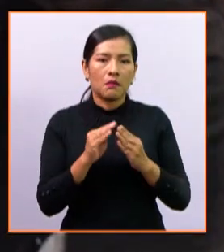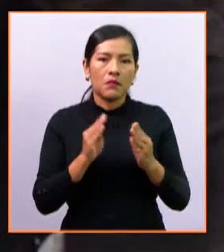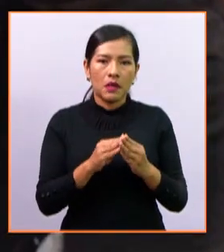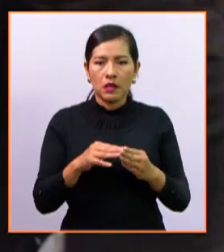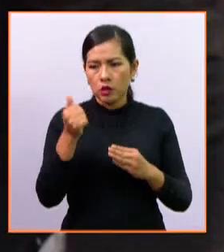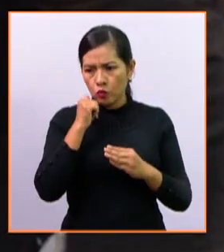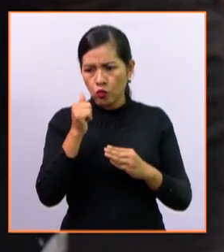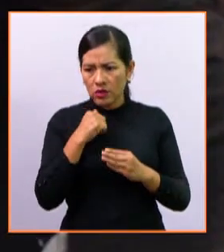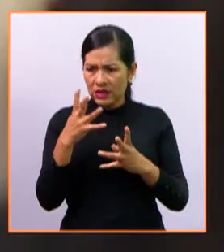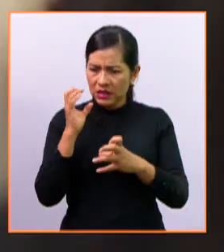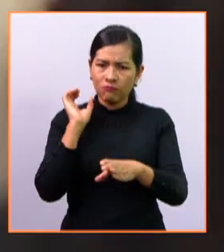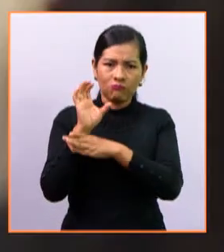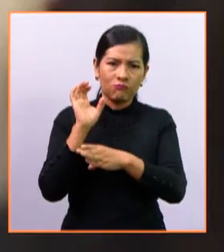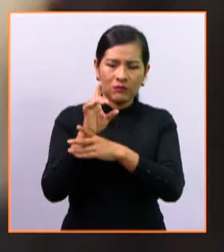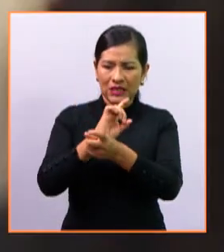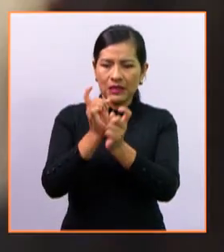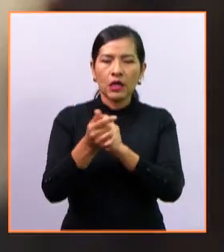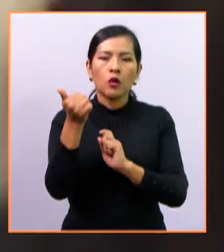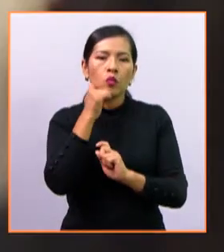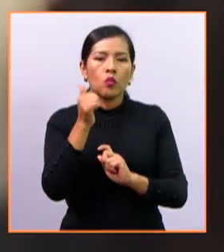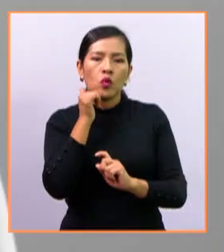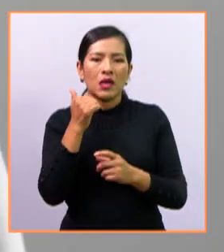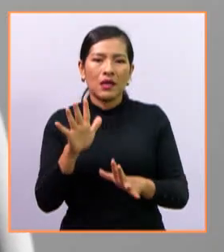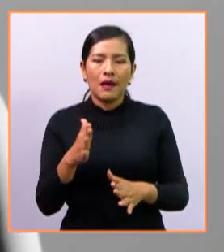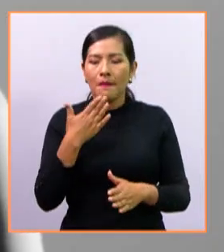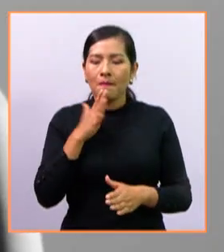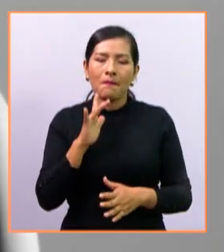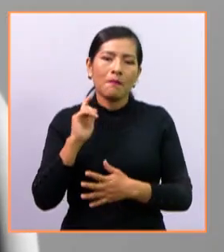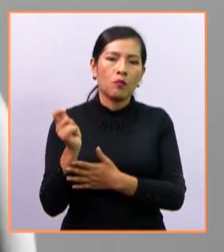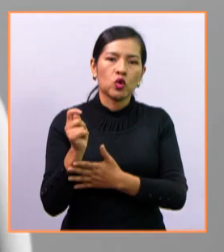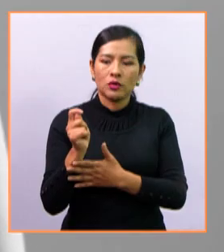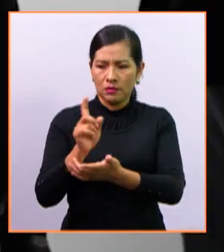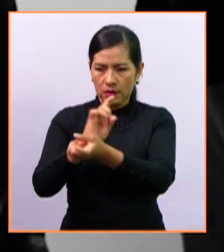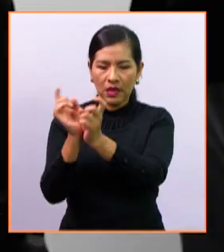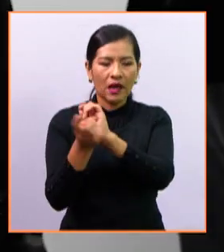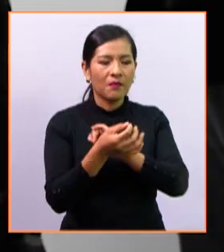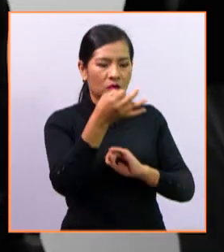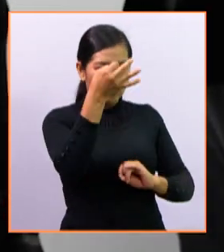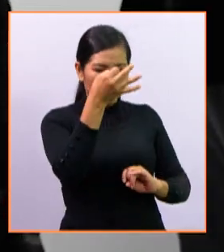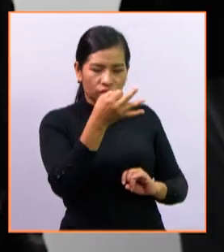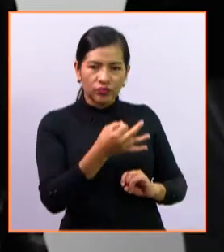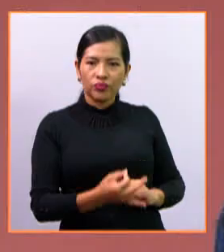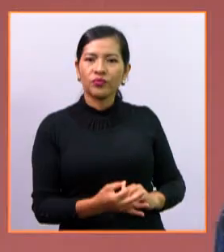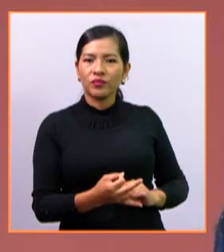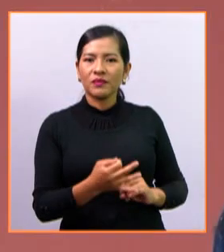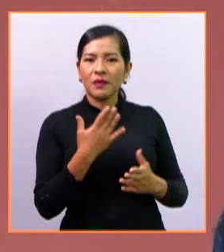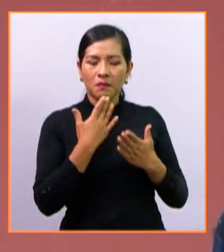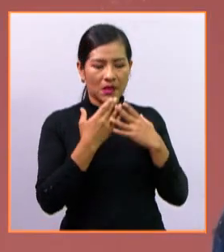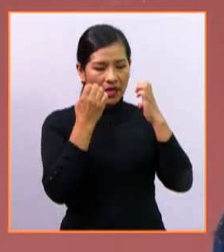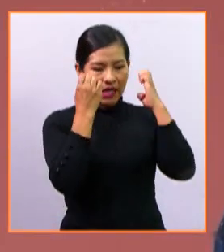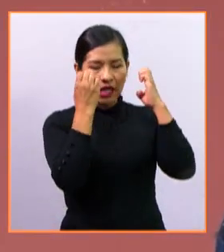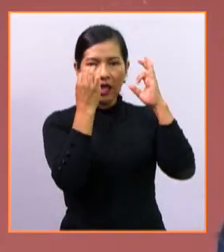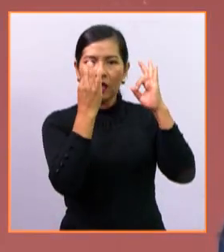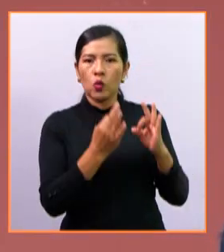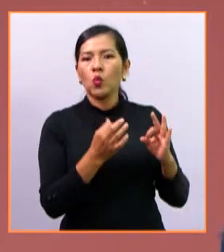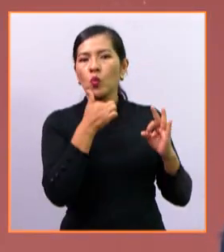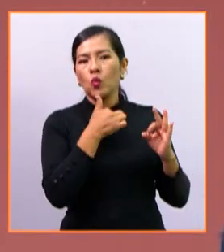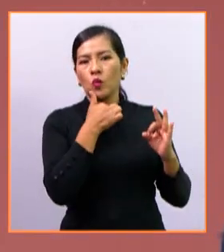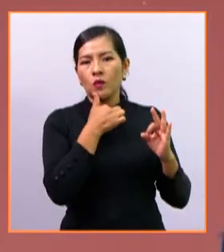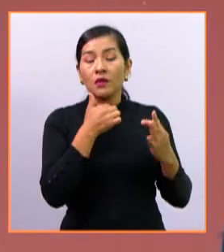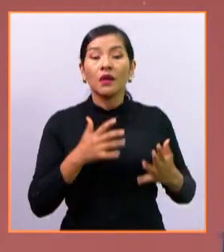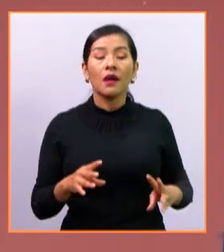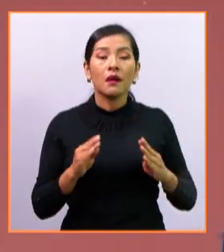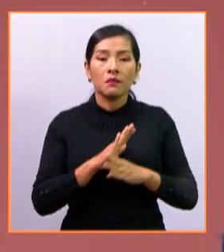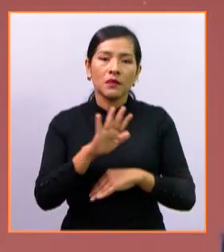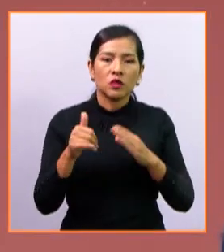en convertirla de una mujer vulgar a una dama de la sociedad, ¿no? Bueno. Entonces, cuando estaba escribiendo